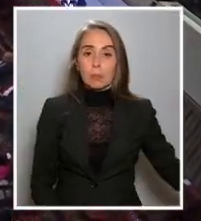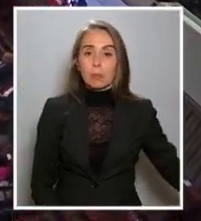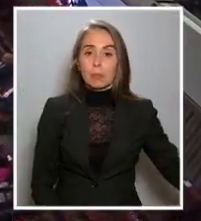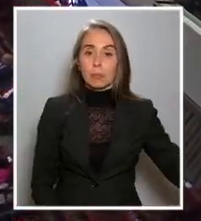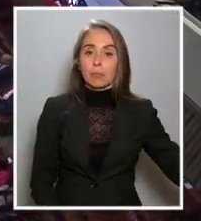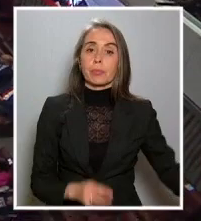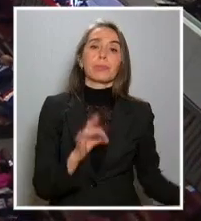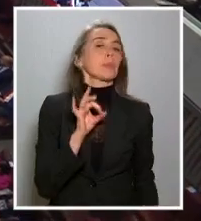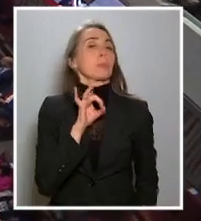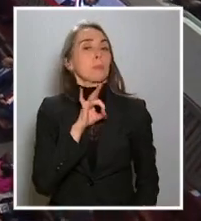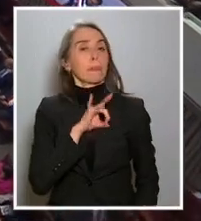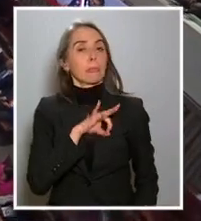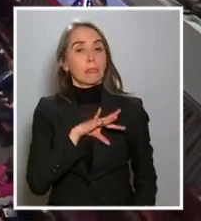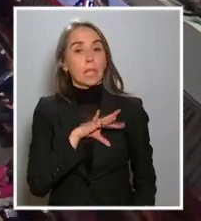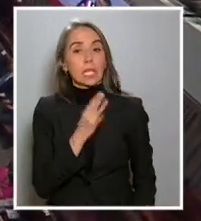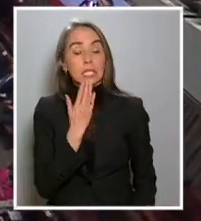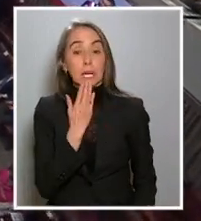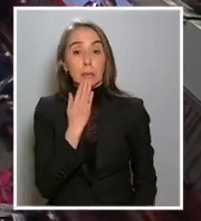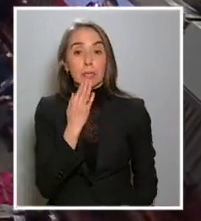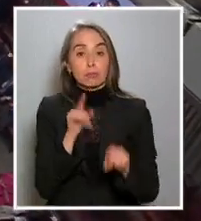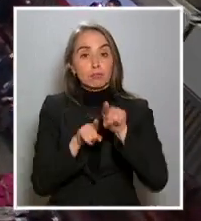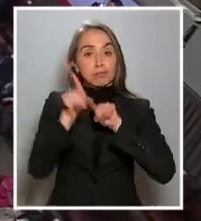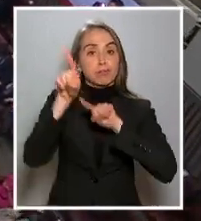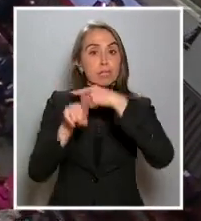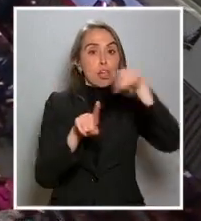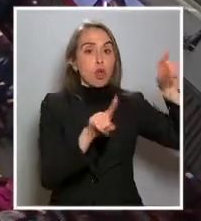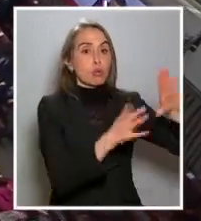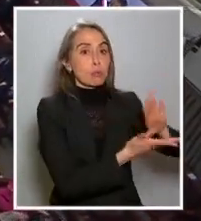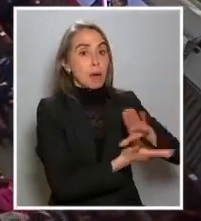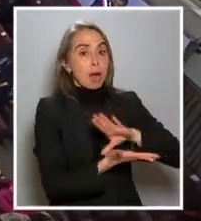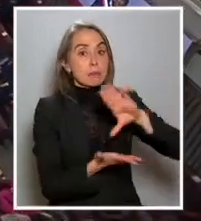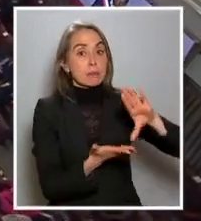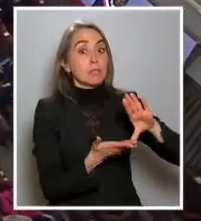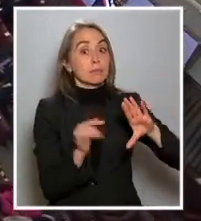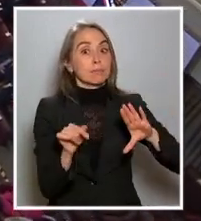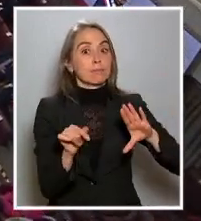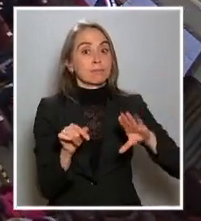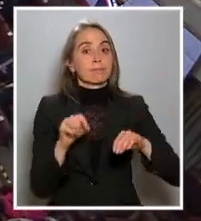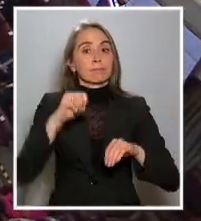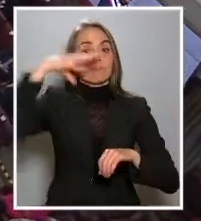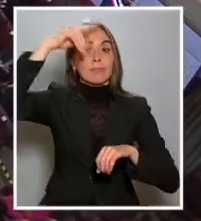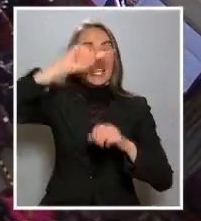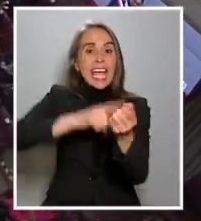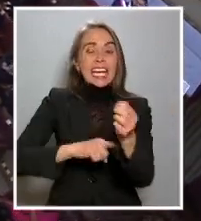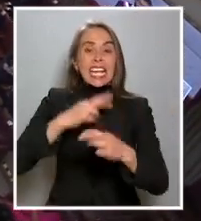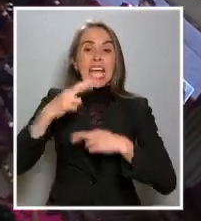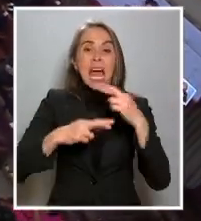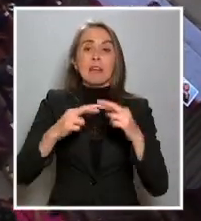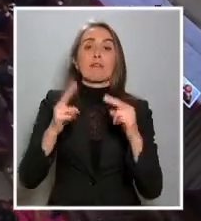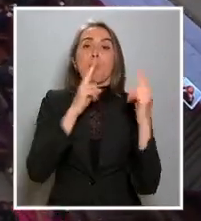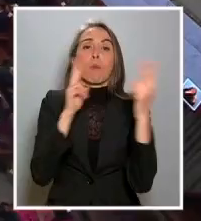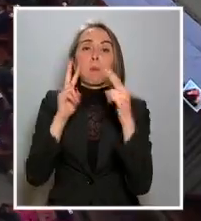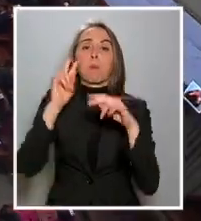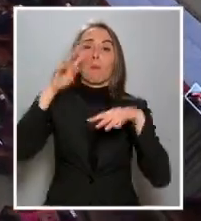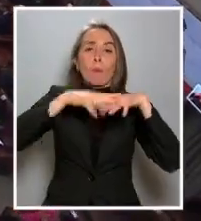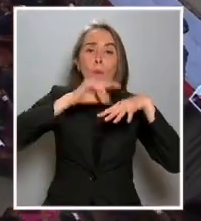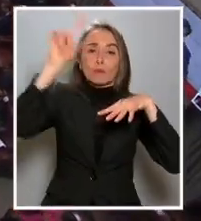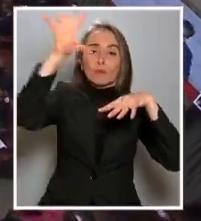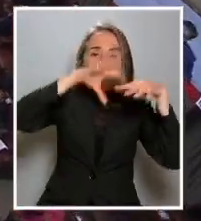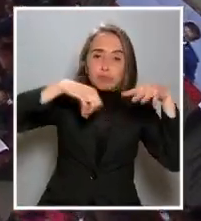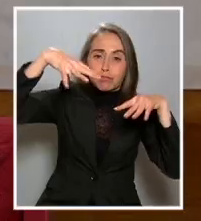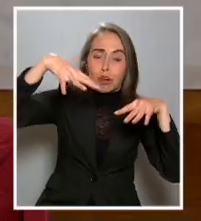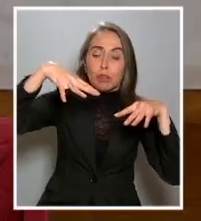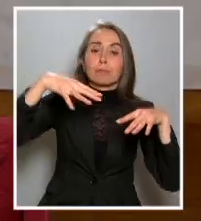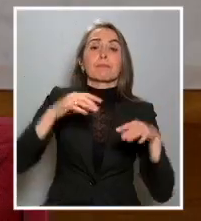Chile está también a la vanguardia en energías renovables gracias a una política de Estado que